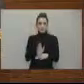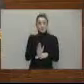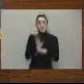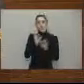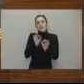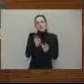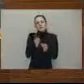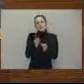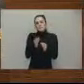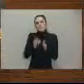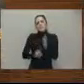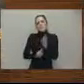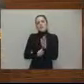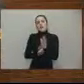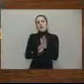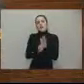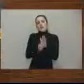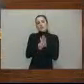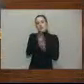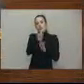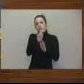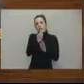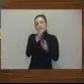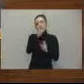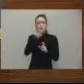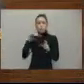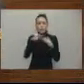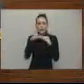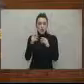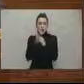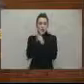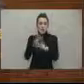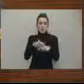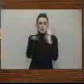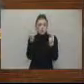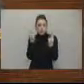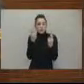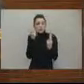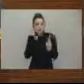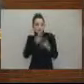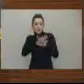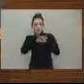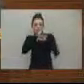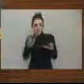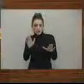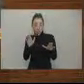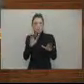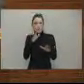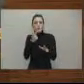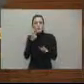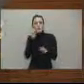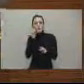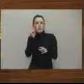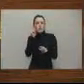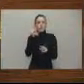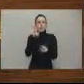panorámica de la evolución de las cifras de usuarios del transporte público resulta suficientemente ilustradora para detectar la